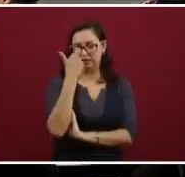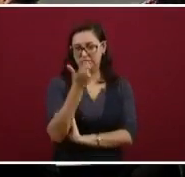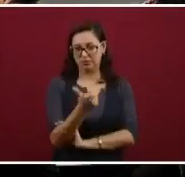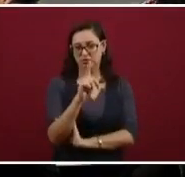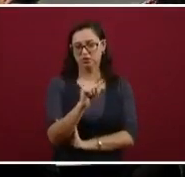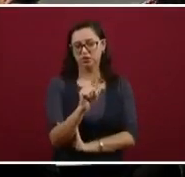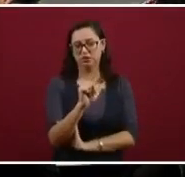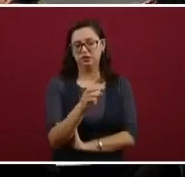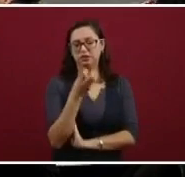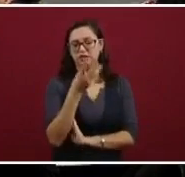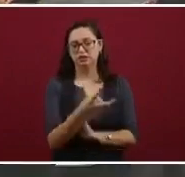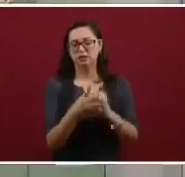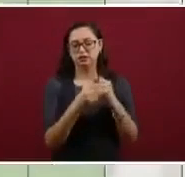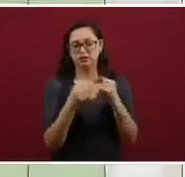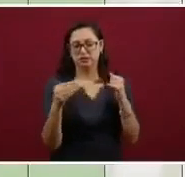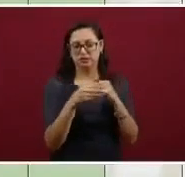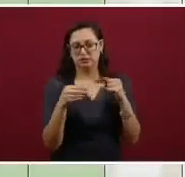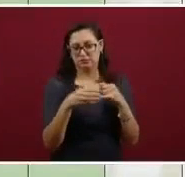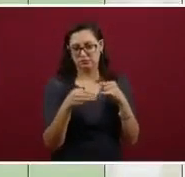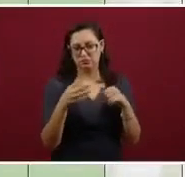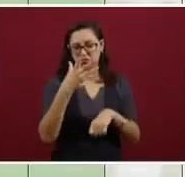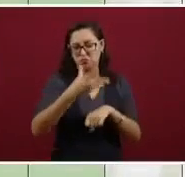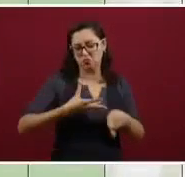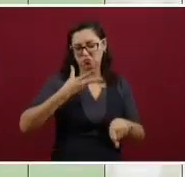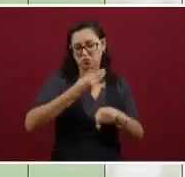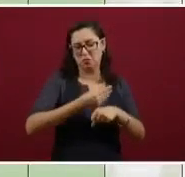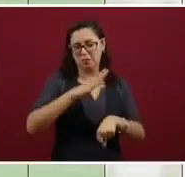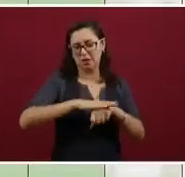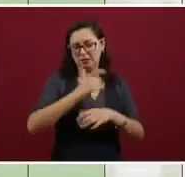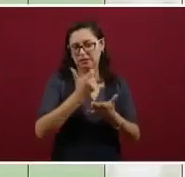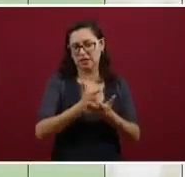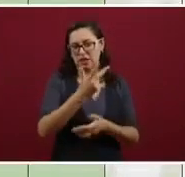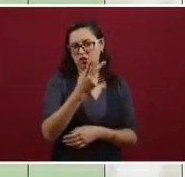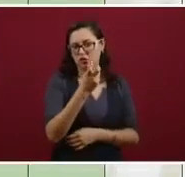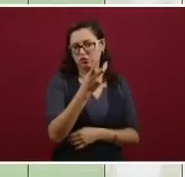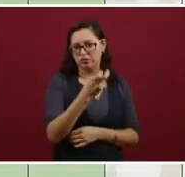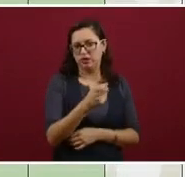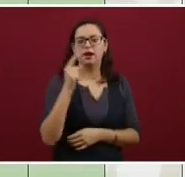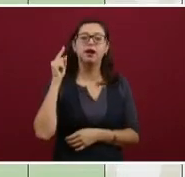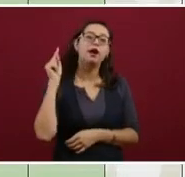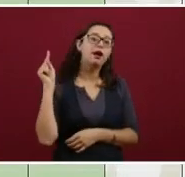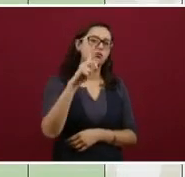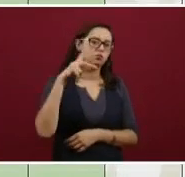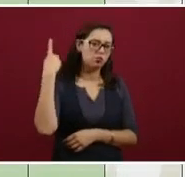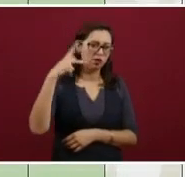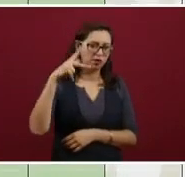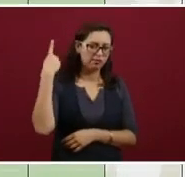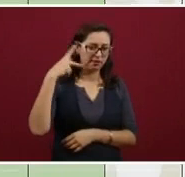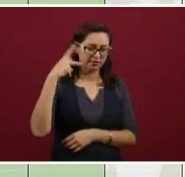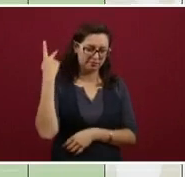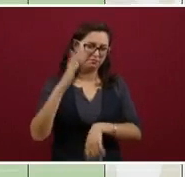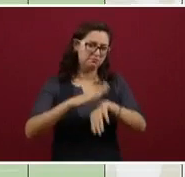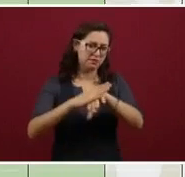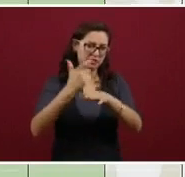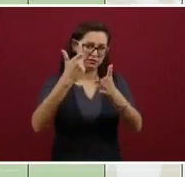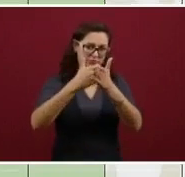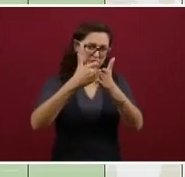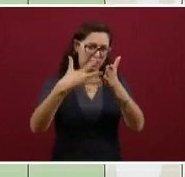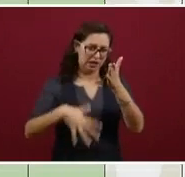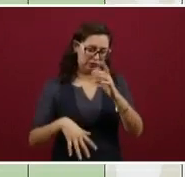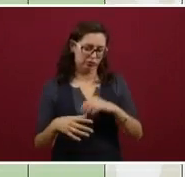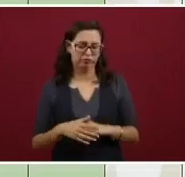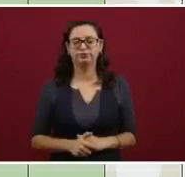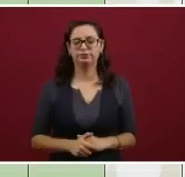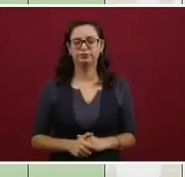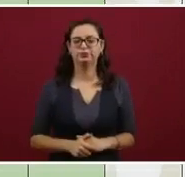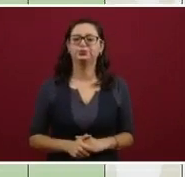7 pesos con 73 centavos al público, con un margen de 2 pesos 8 centavos en Santiago, Mihuatán, Puebla. Ese sería el más alto y el